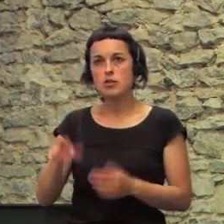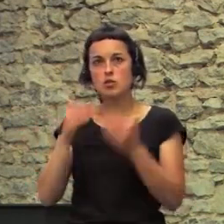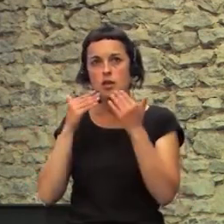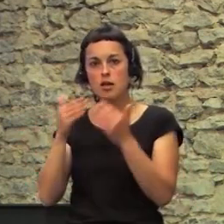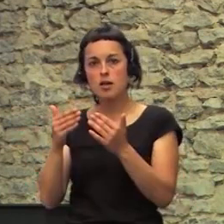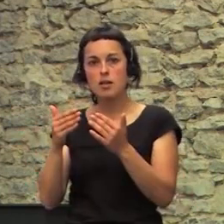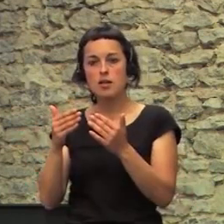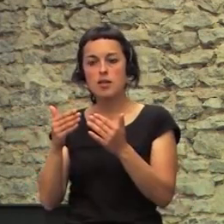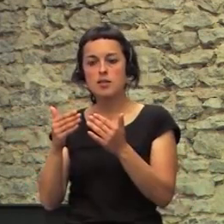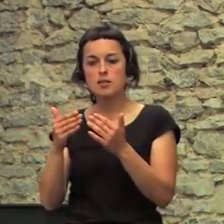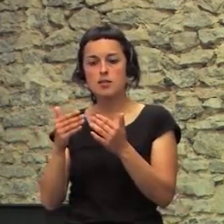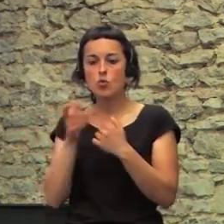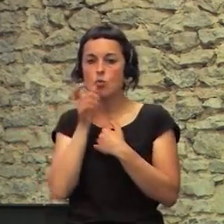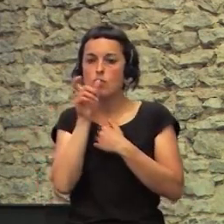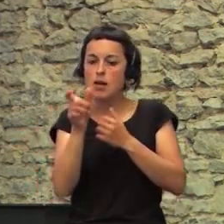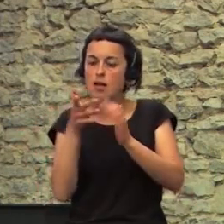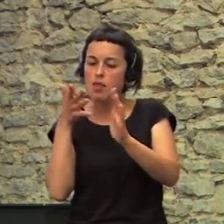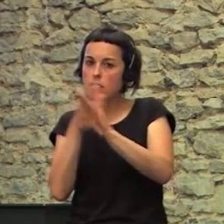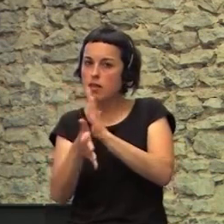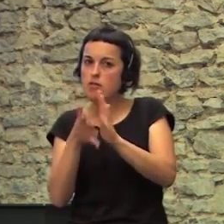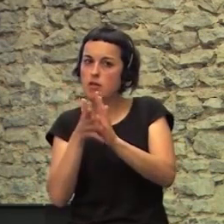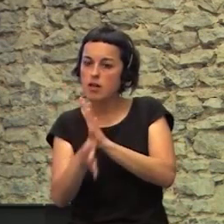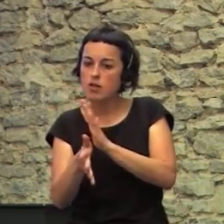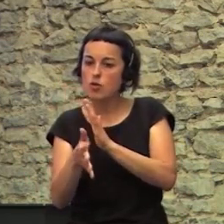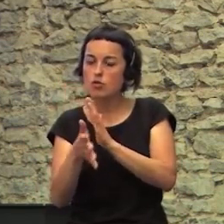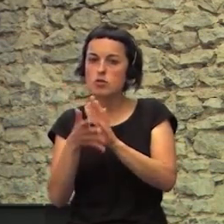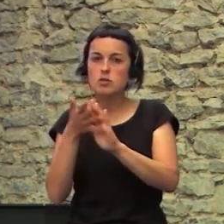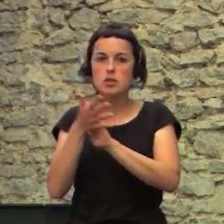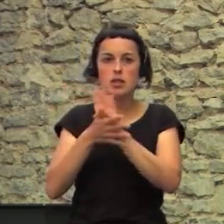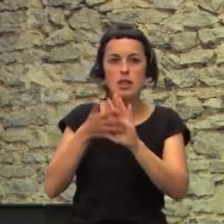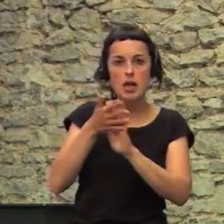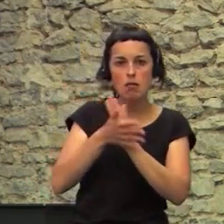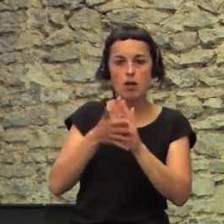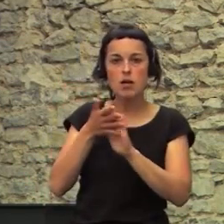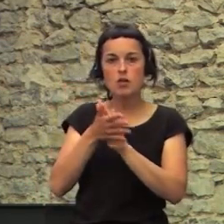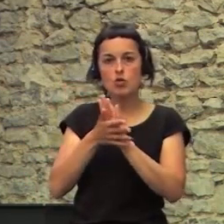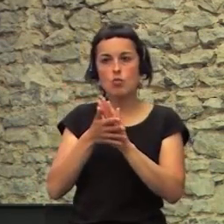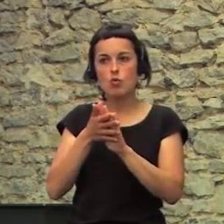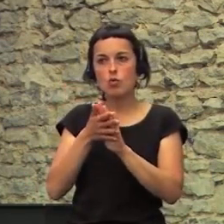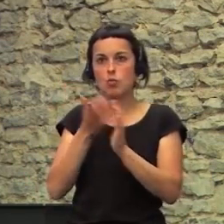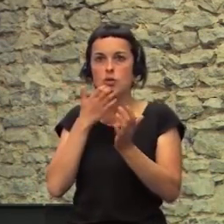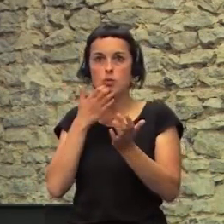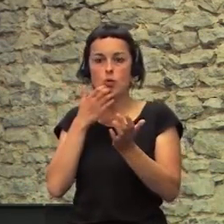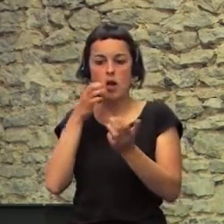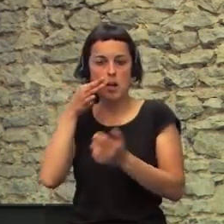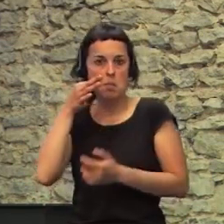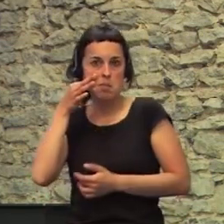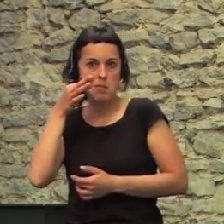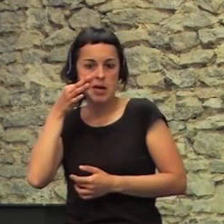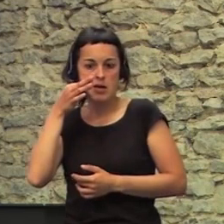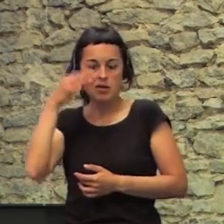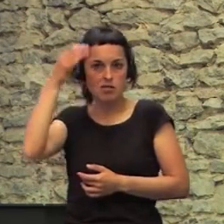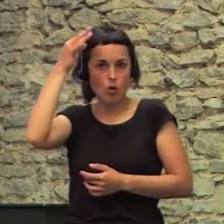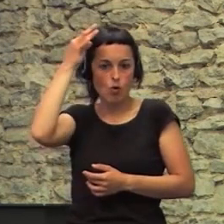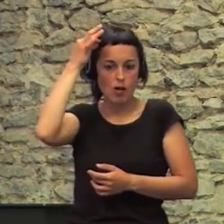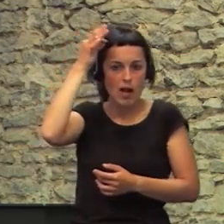descripciones o definiciones que hablaban de una relativamente común variación anatómica, como el color de piel o el cabello.